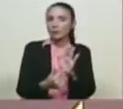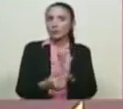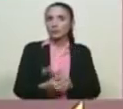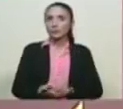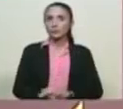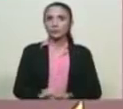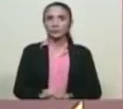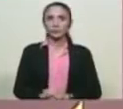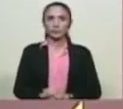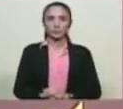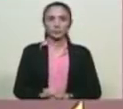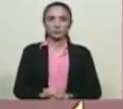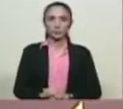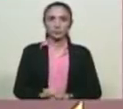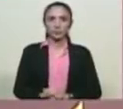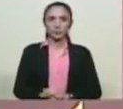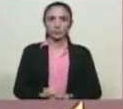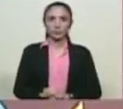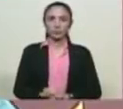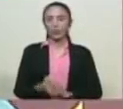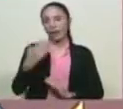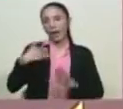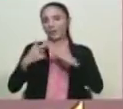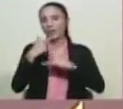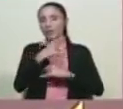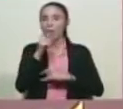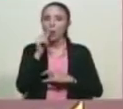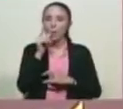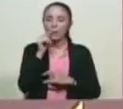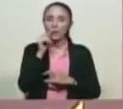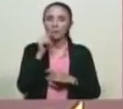el maestro Orlando Pérez.